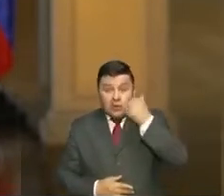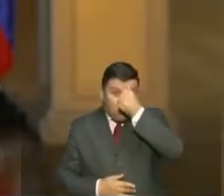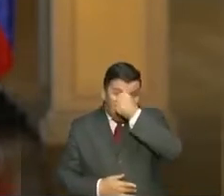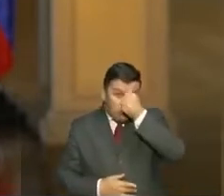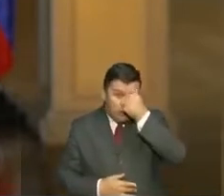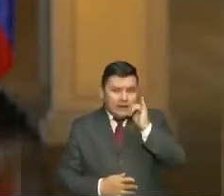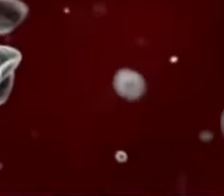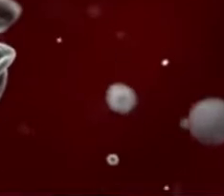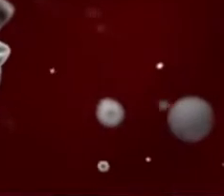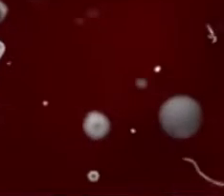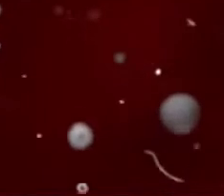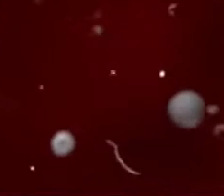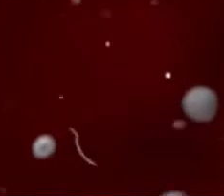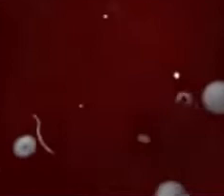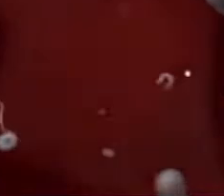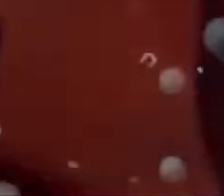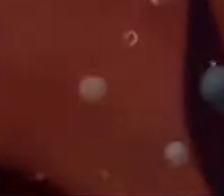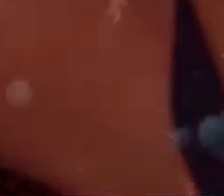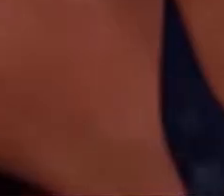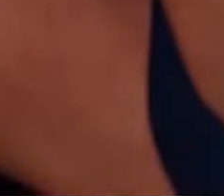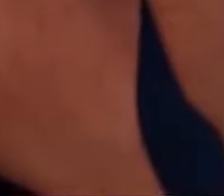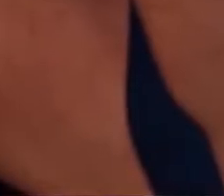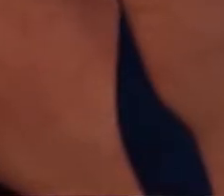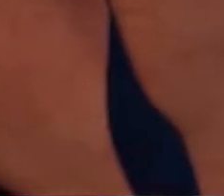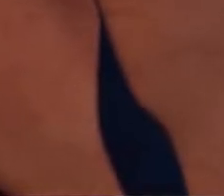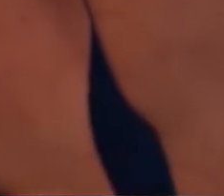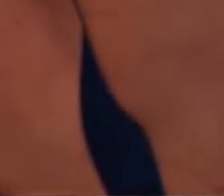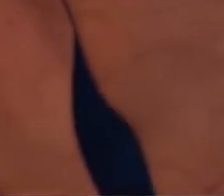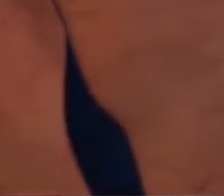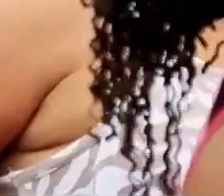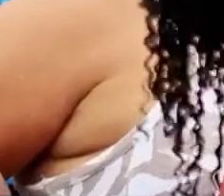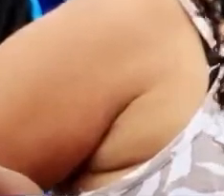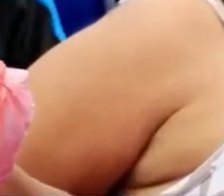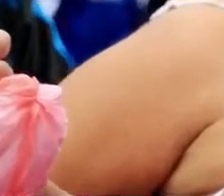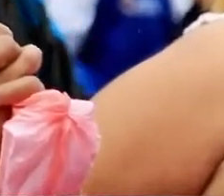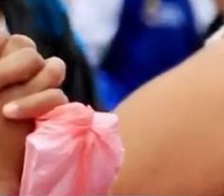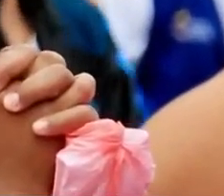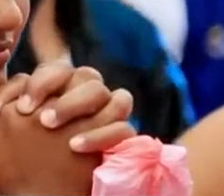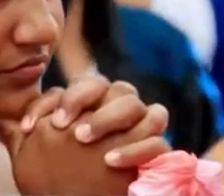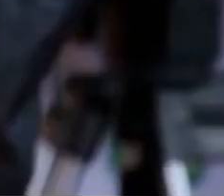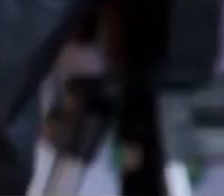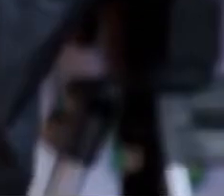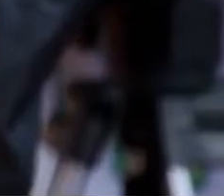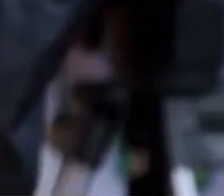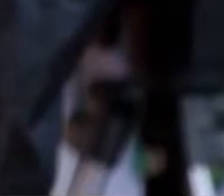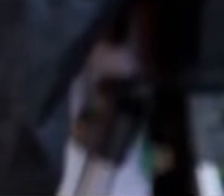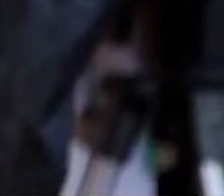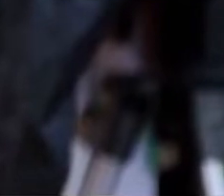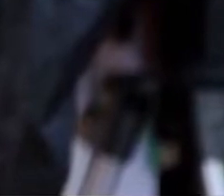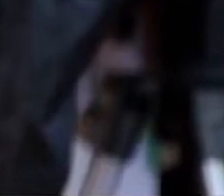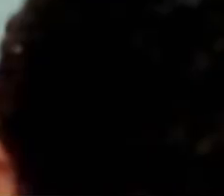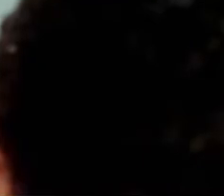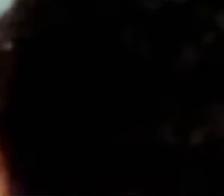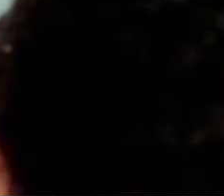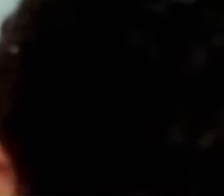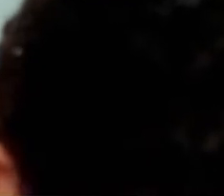coyuntura por la emergencia generada por la llegada del coronavirus al país el gobierno decidió anticipar el llamado plan de evolución del iva a las familias